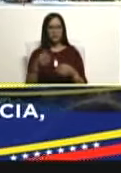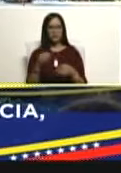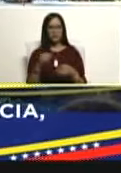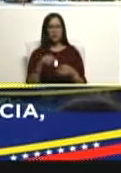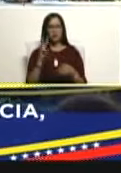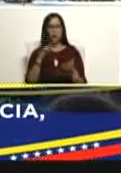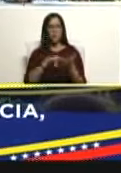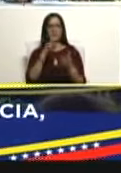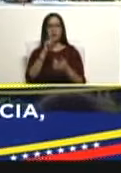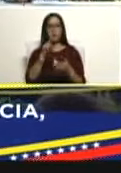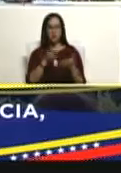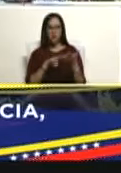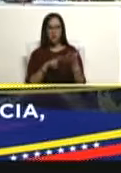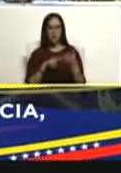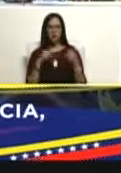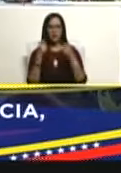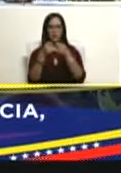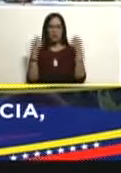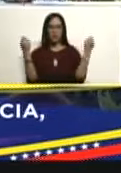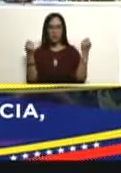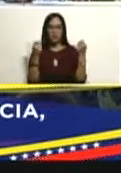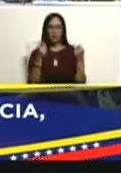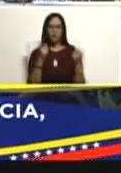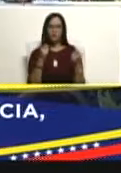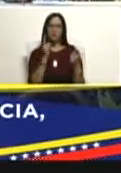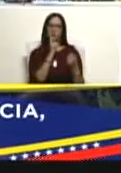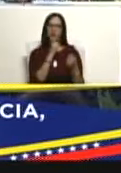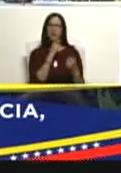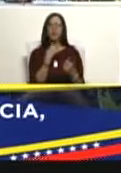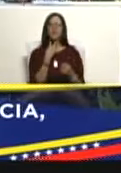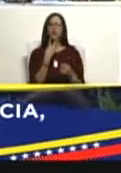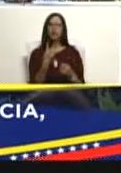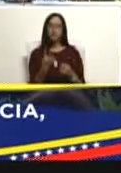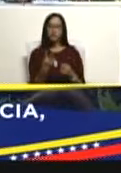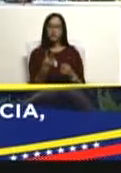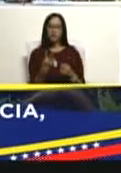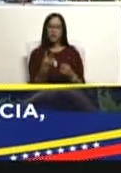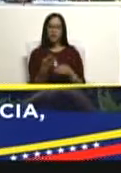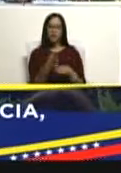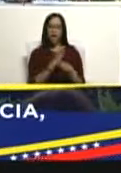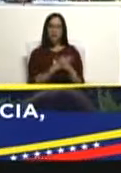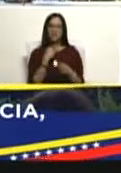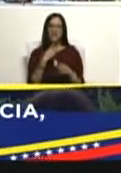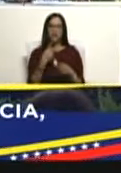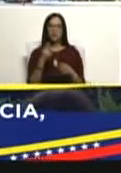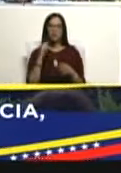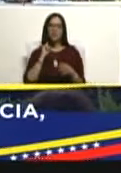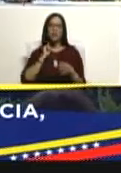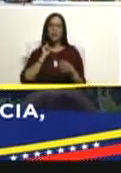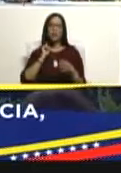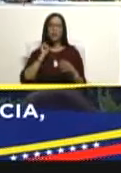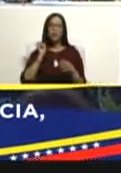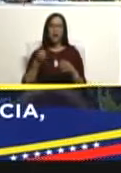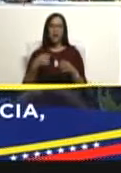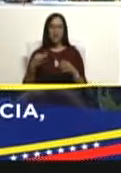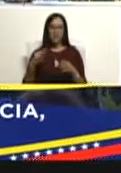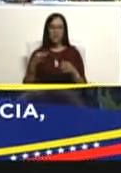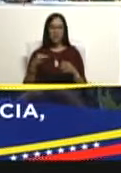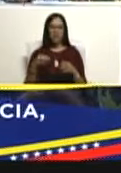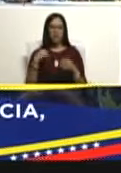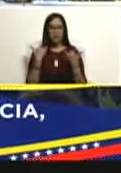2001 lo leo, leo un periódico llamado La Voz. Antes se llamaba La Voz de Guarena, ahora se llama La Voz. Lo leo todos los